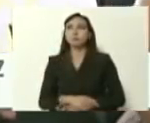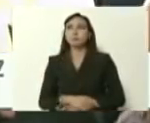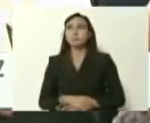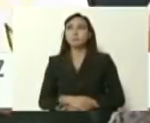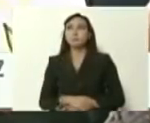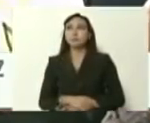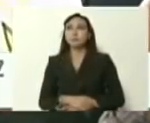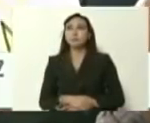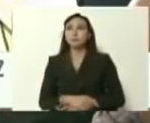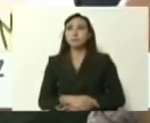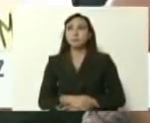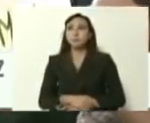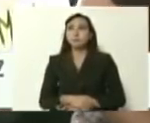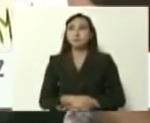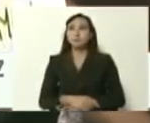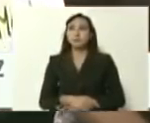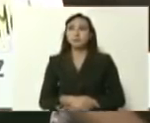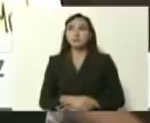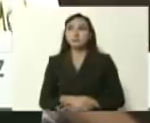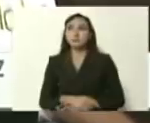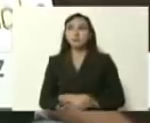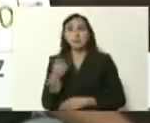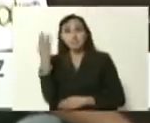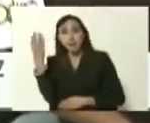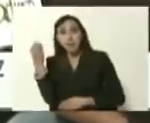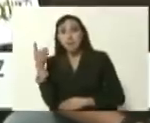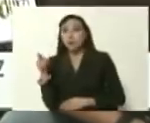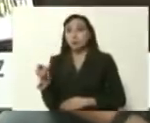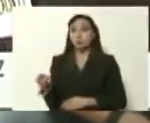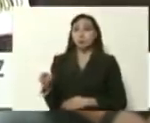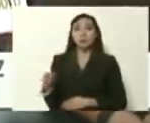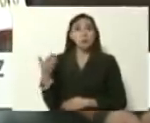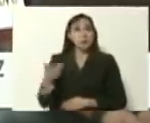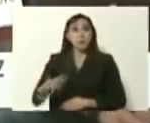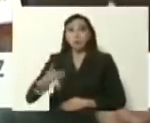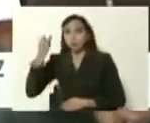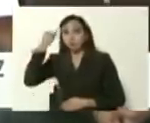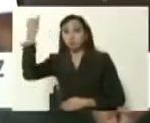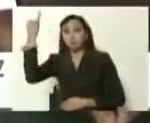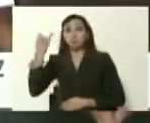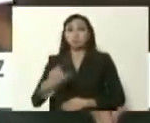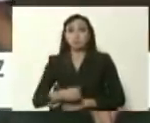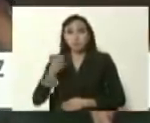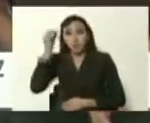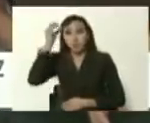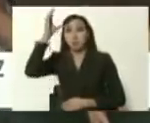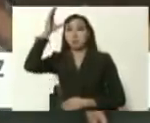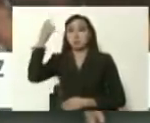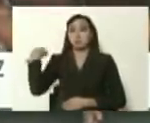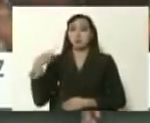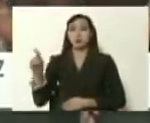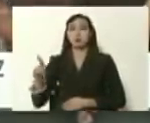Creo que la fracción parlamentaria de pastores es bien nutrida. Sí, sí.